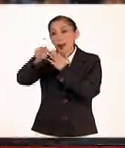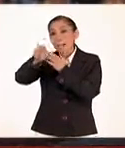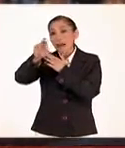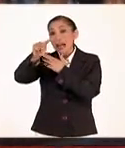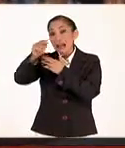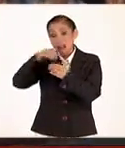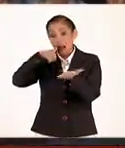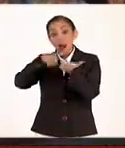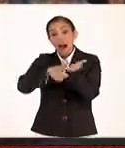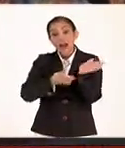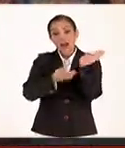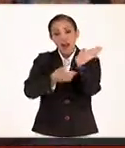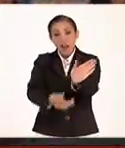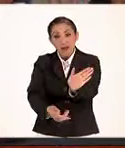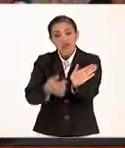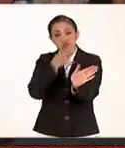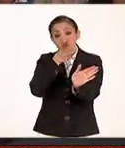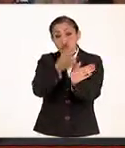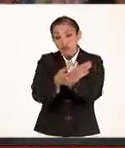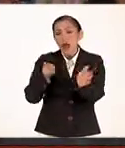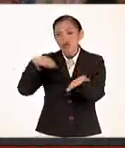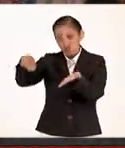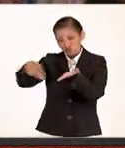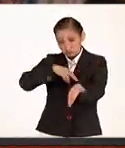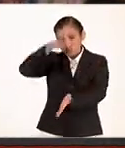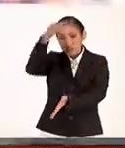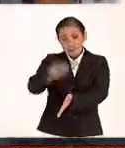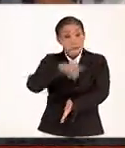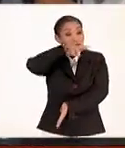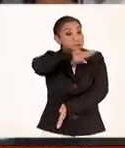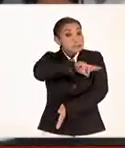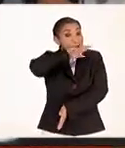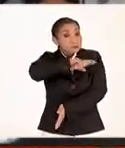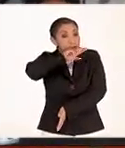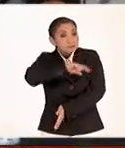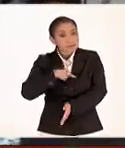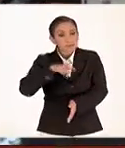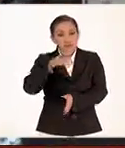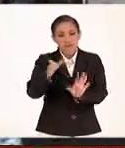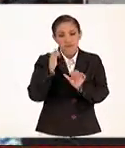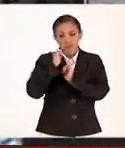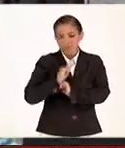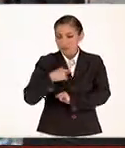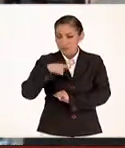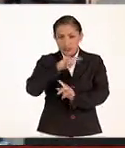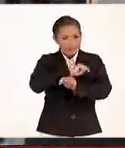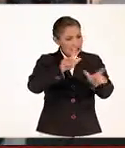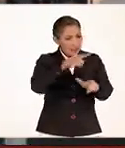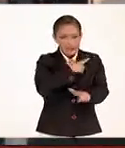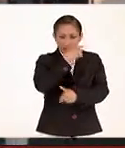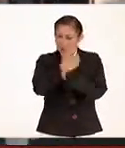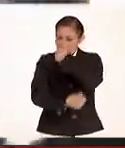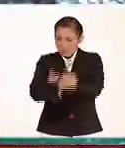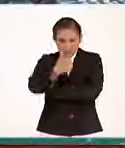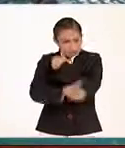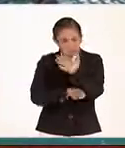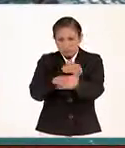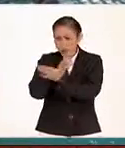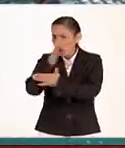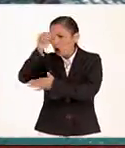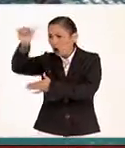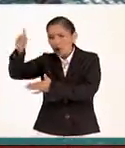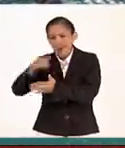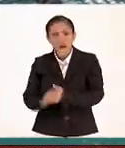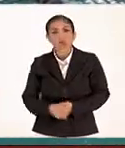nasa y le mandó un comunicado lo firmó y él inmediatamente tomó la bandera de que la escala tenía que participar nuevamente en otra organización